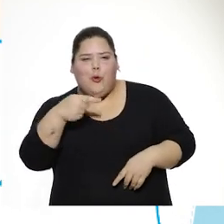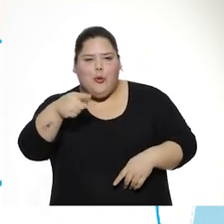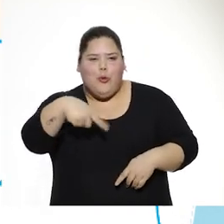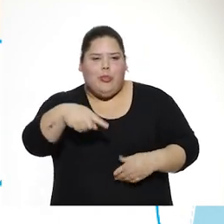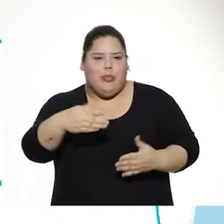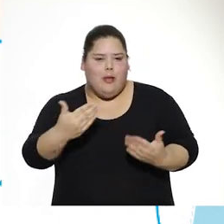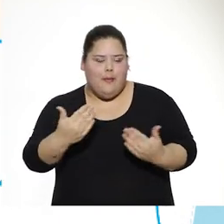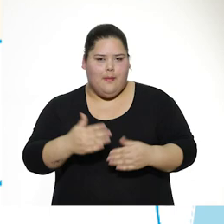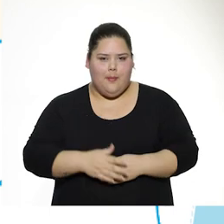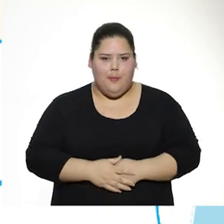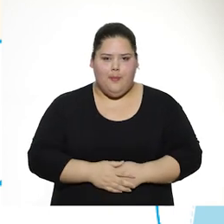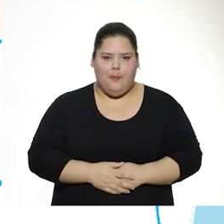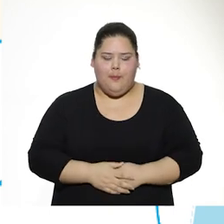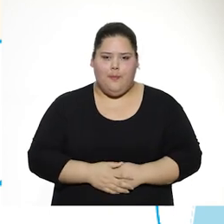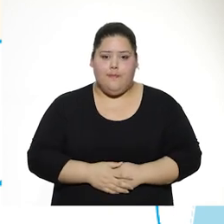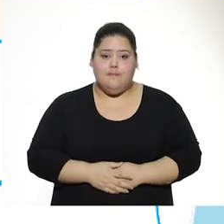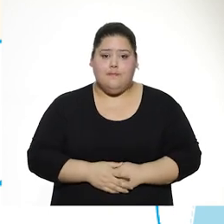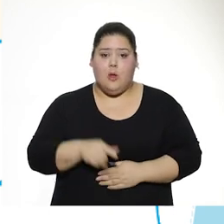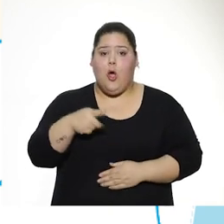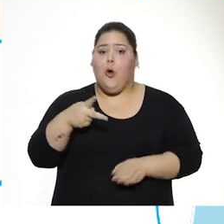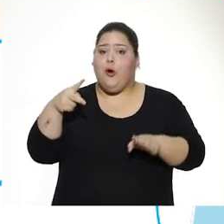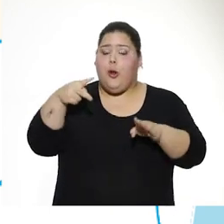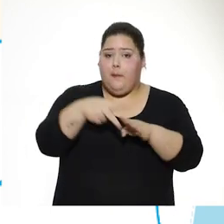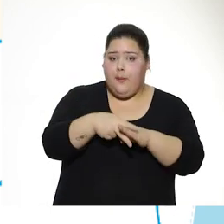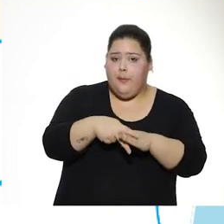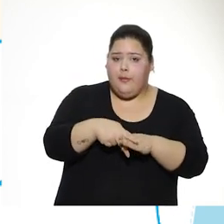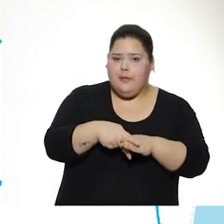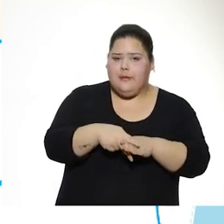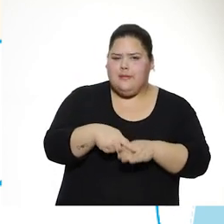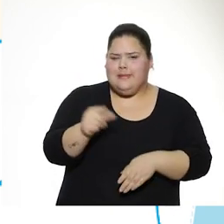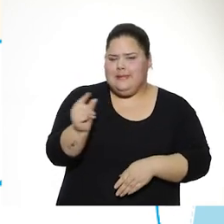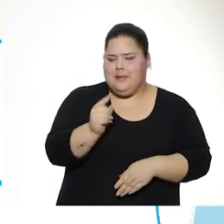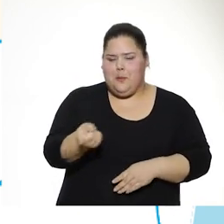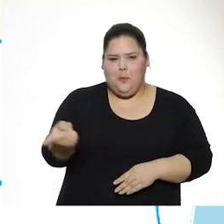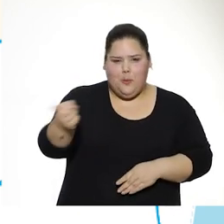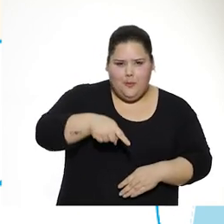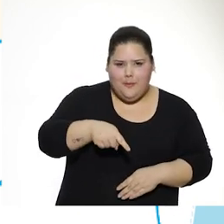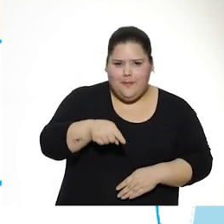que a ustedes se les presenten. Nos vamos a una pausa